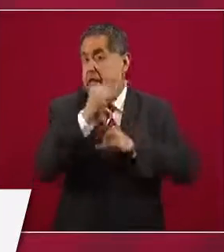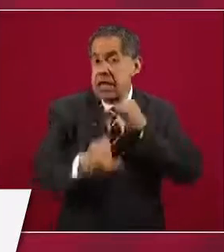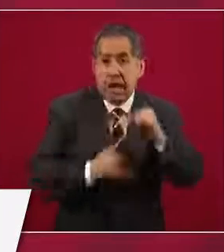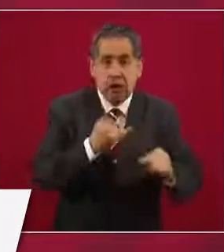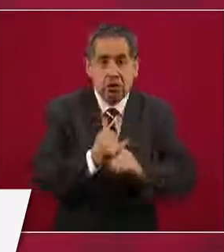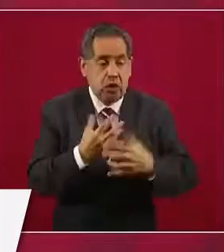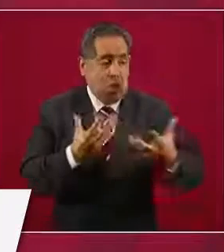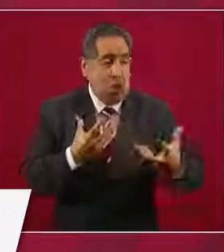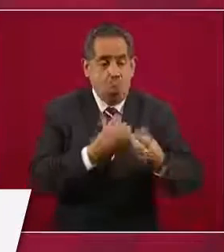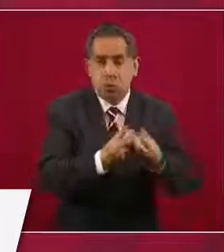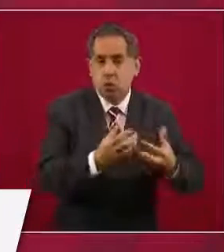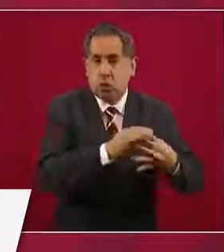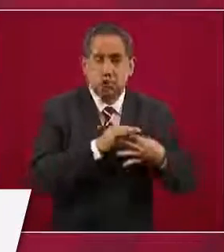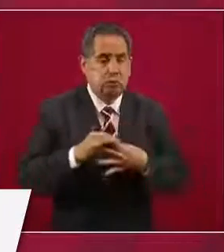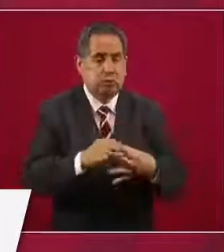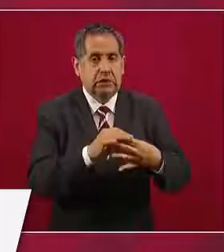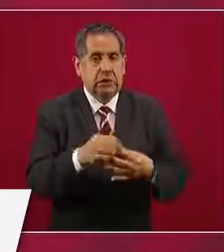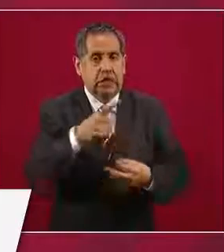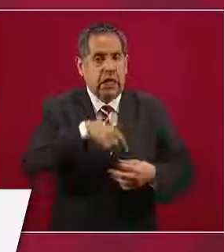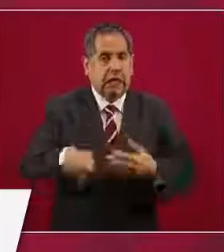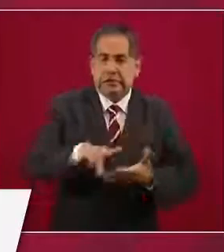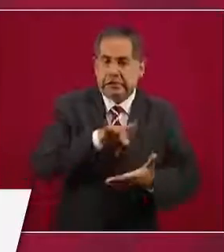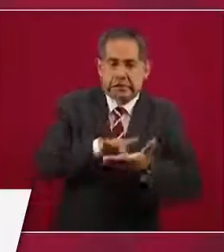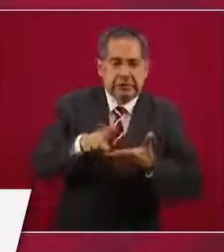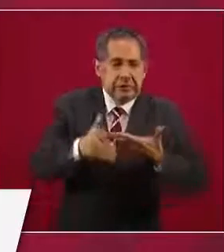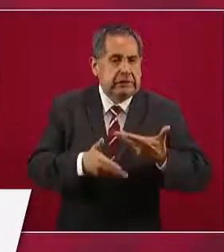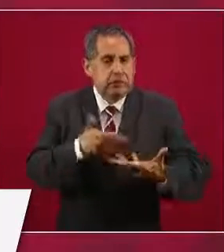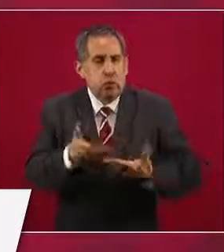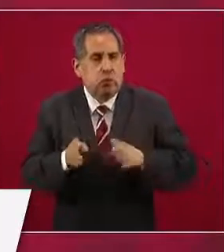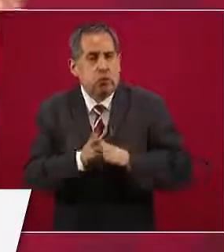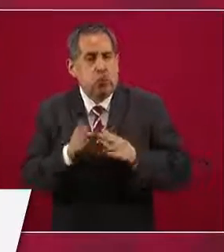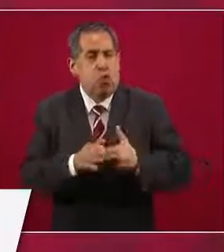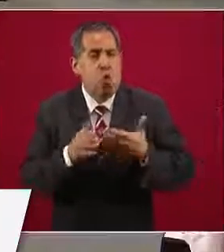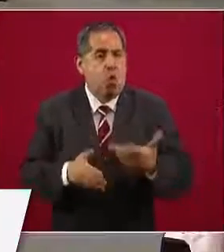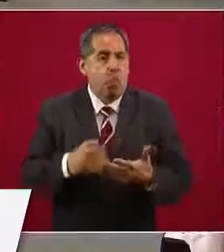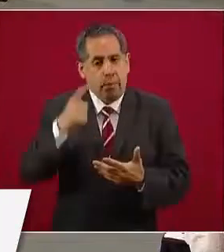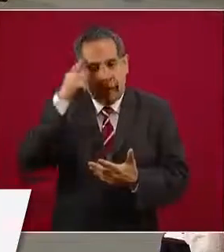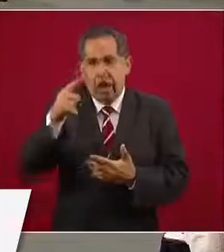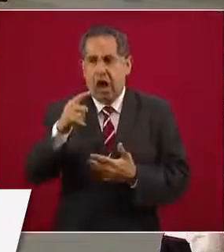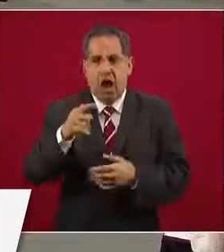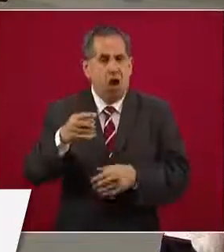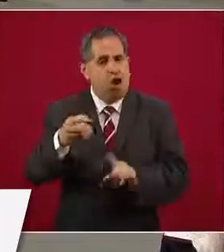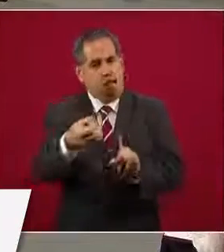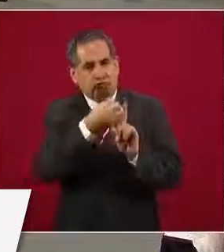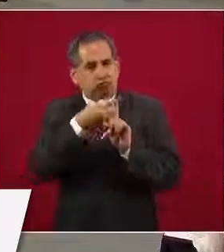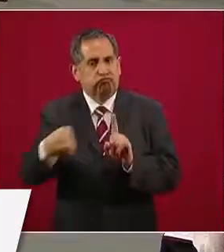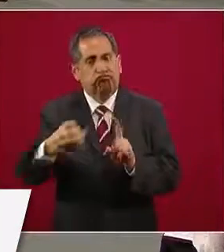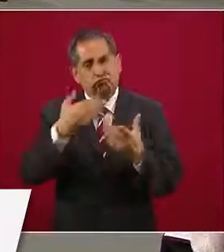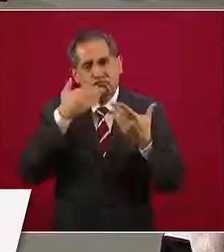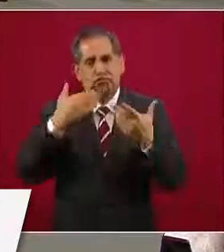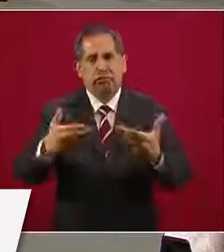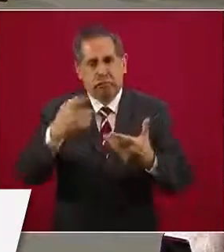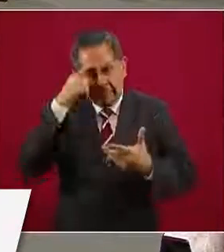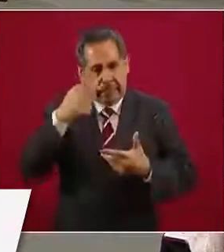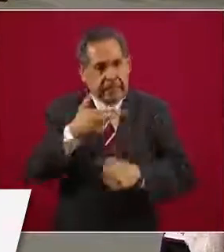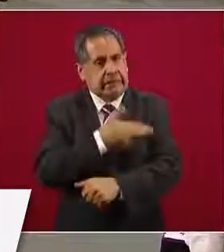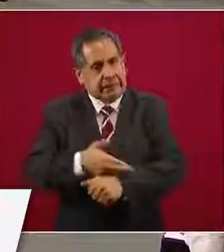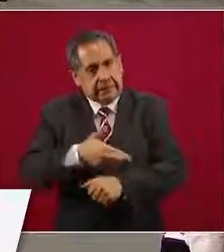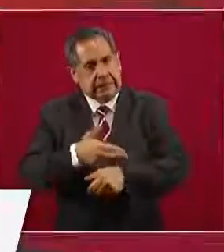porque son impulsores de estas esquemas de coordinación para que corran procesos en